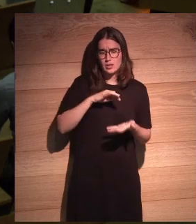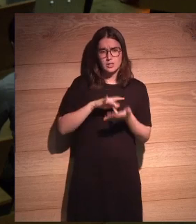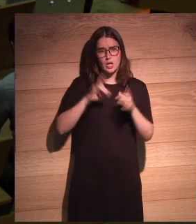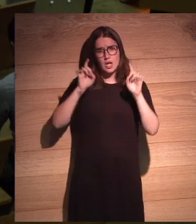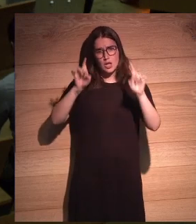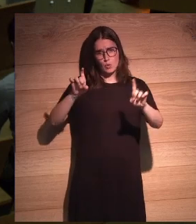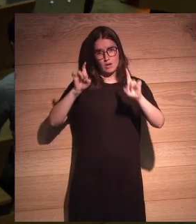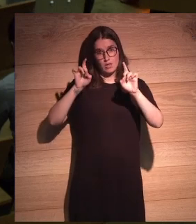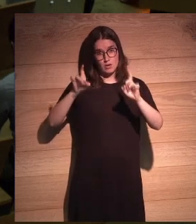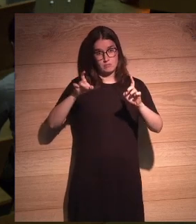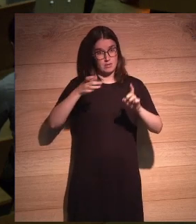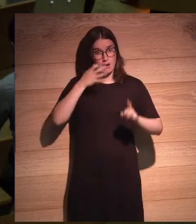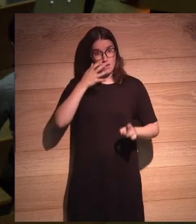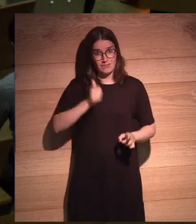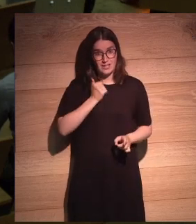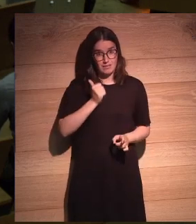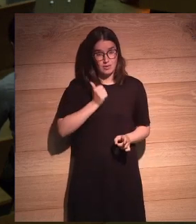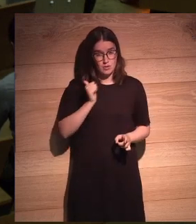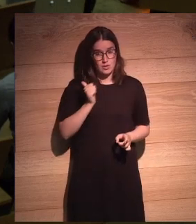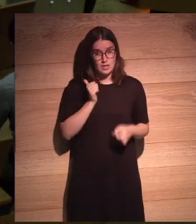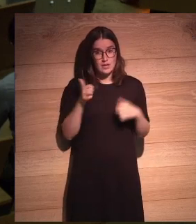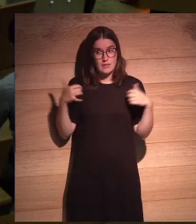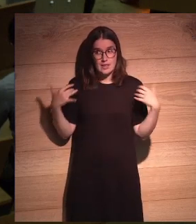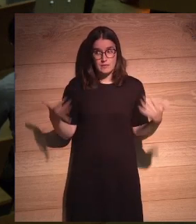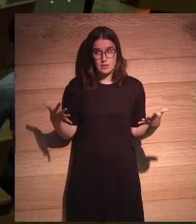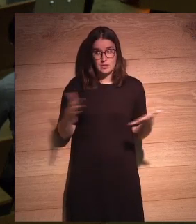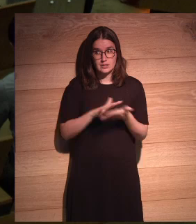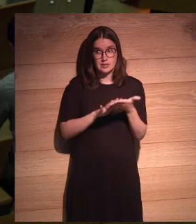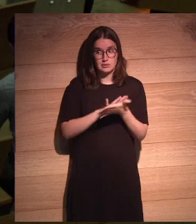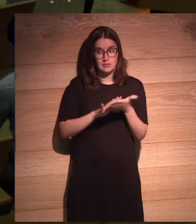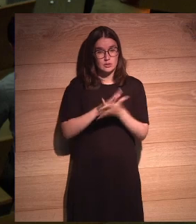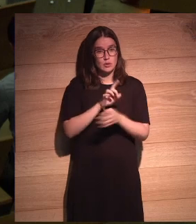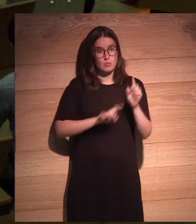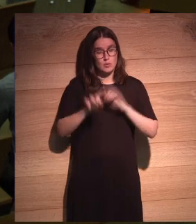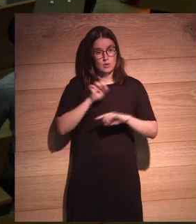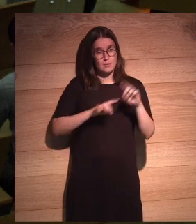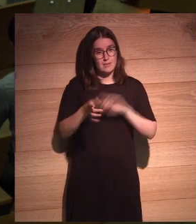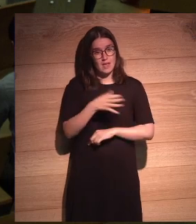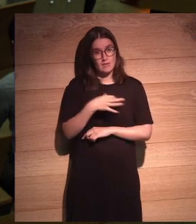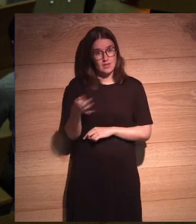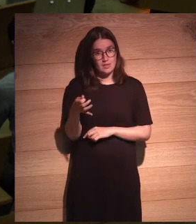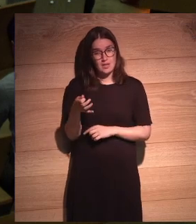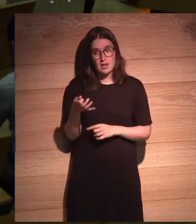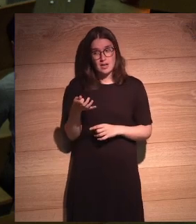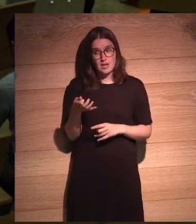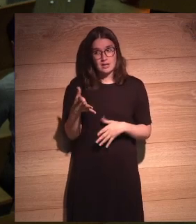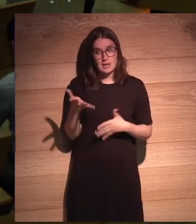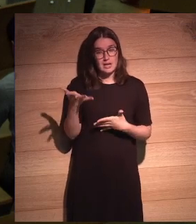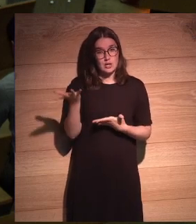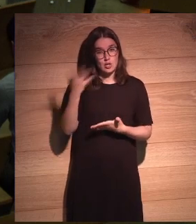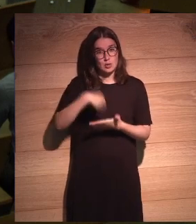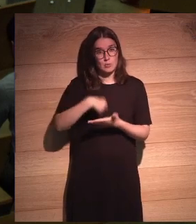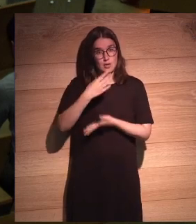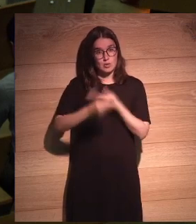la educación, cuando es una ficción, y que por lo tanto estamos hablando de un problema de eficiencia y que la incorporación de la tecnología